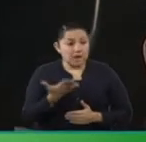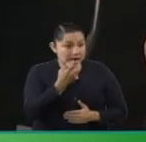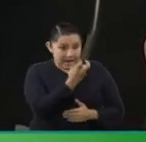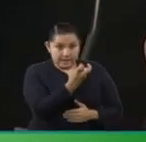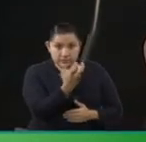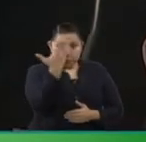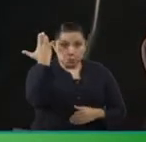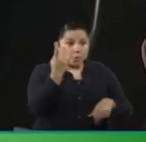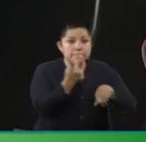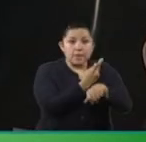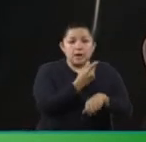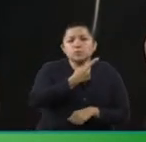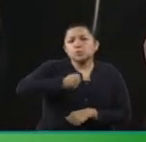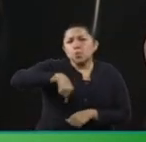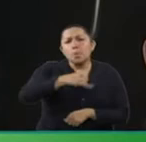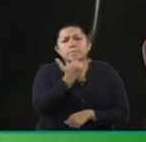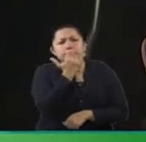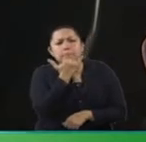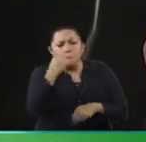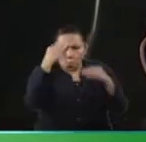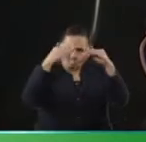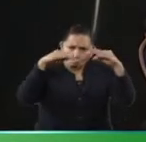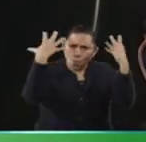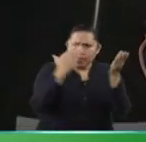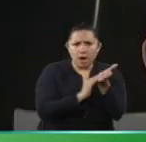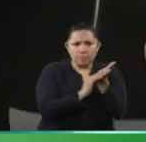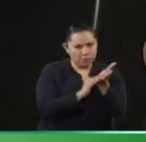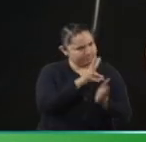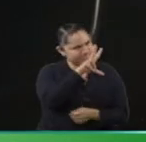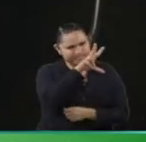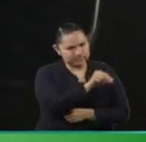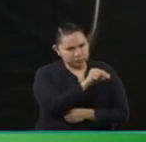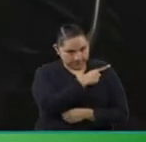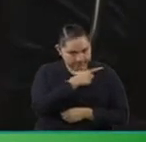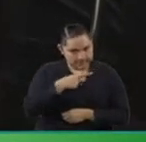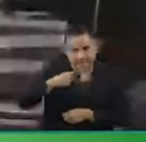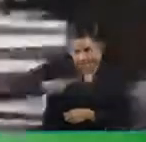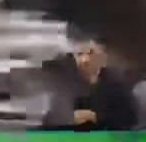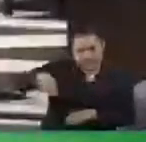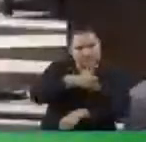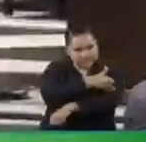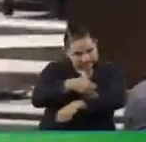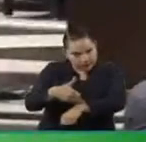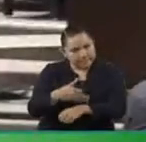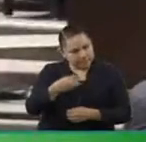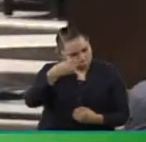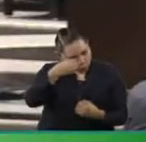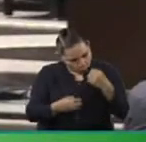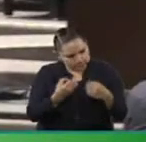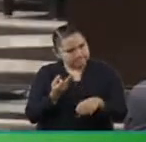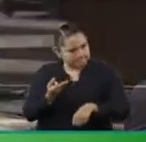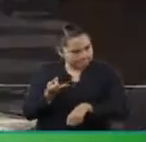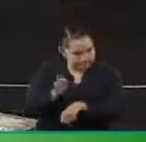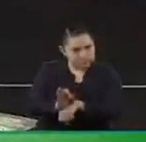hecho verdad y Justicia para los familiares de las víctimas es cuánto Gracias diputada tiene ahora el uso de la palabra el diputado